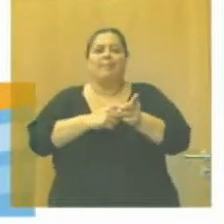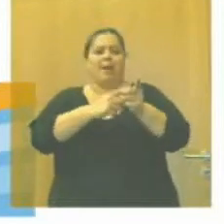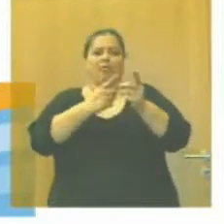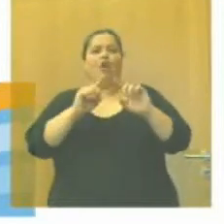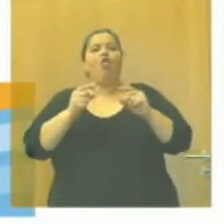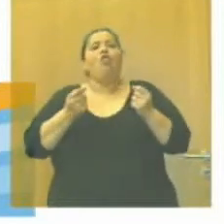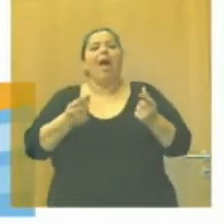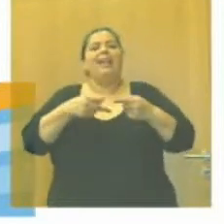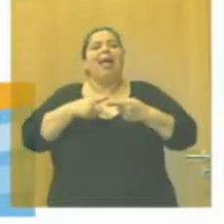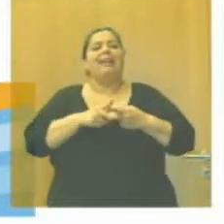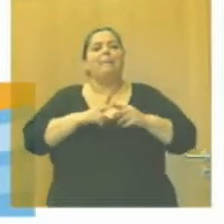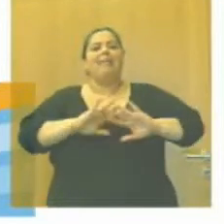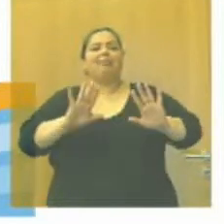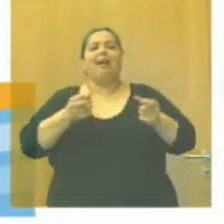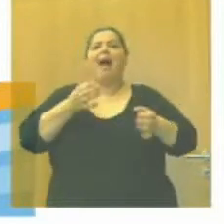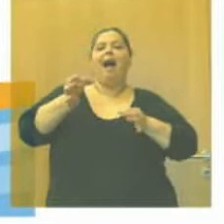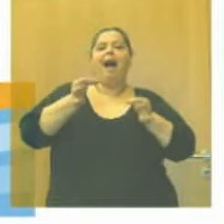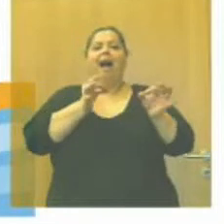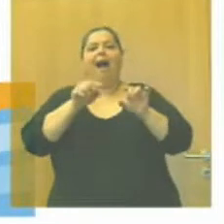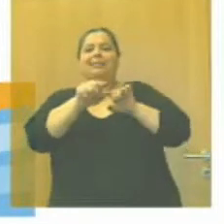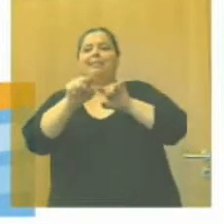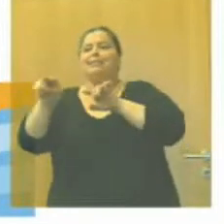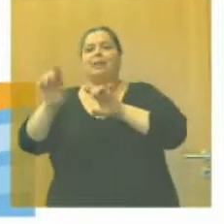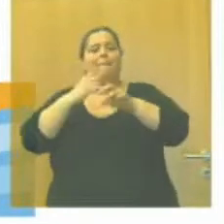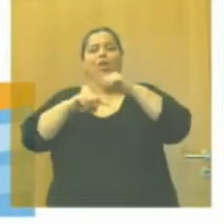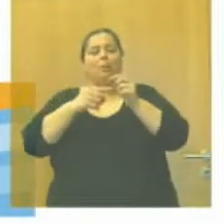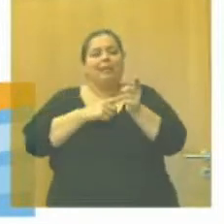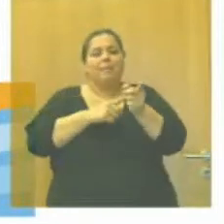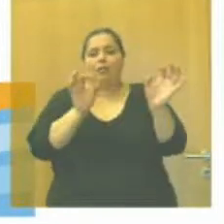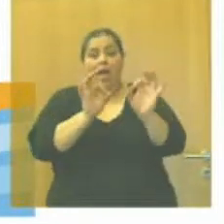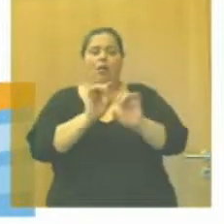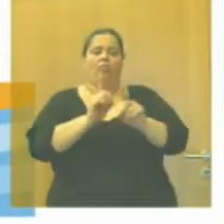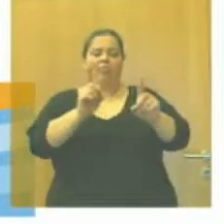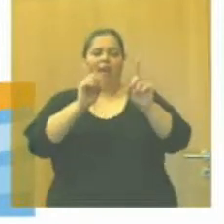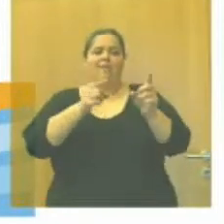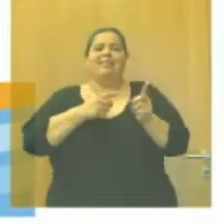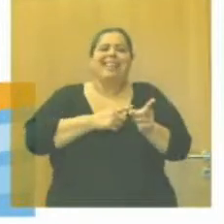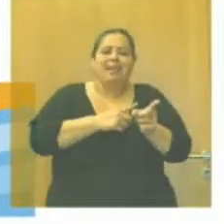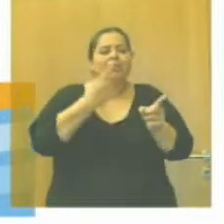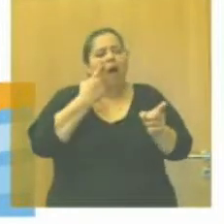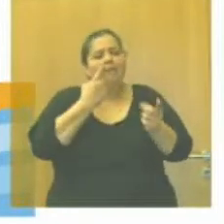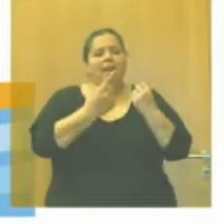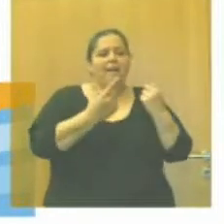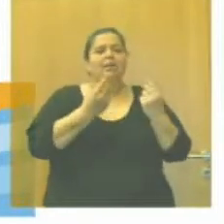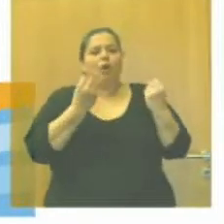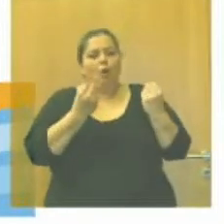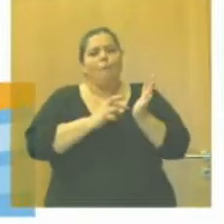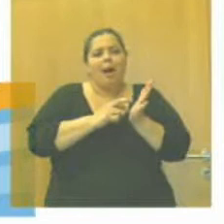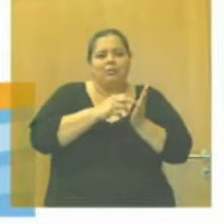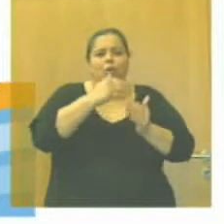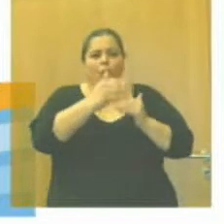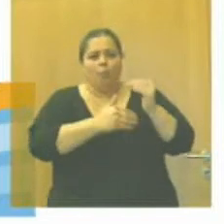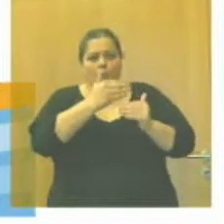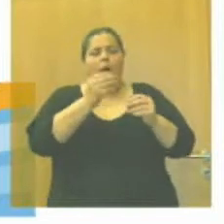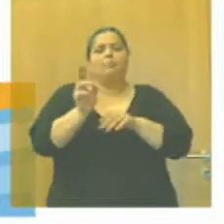dar herramientas sin poder asegurar que tienen un seguimiento y una calidad. Entonces, es muy importante también tener un monitoreo